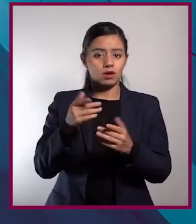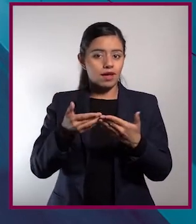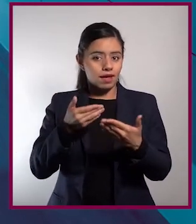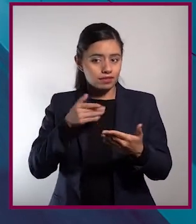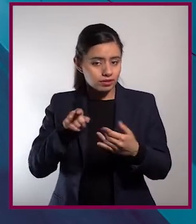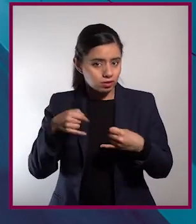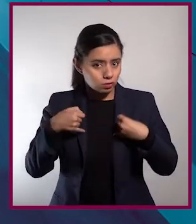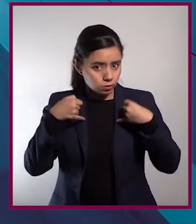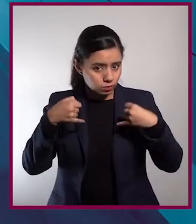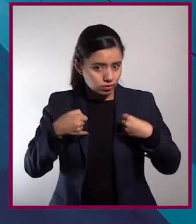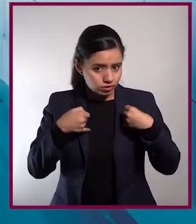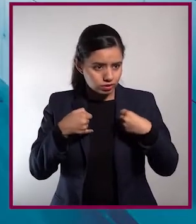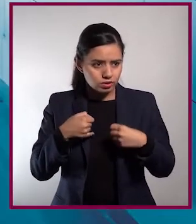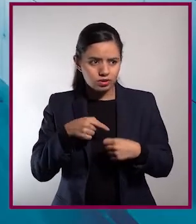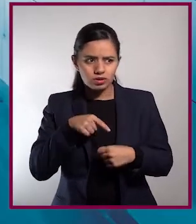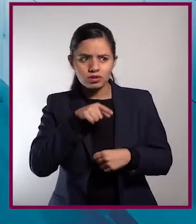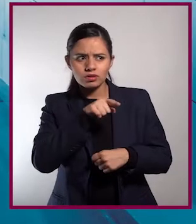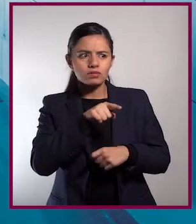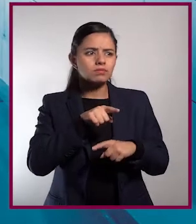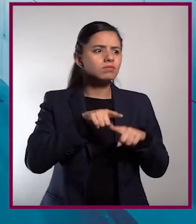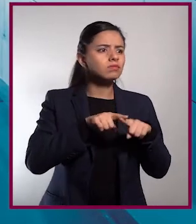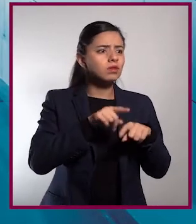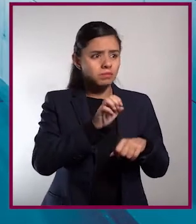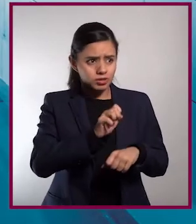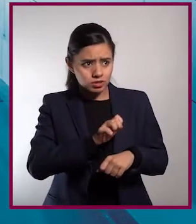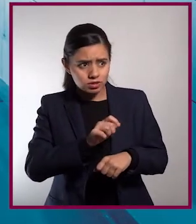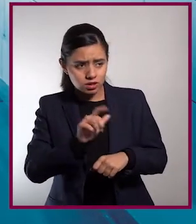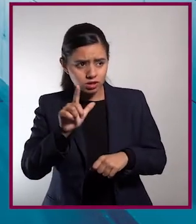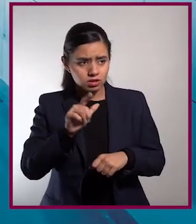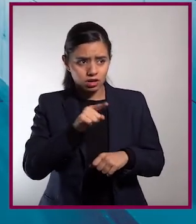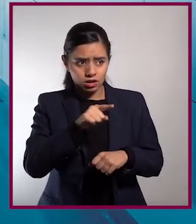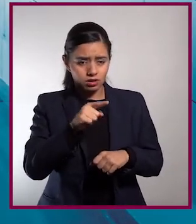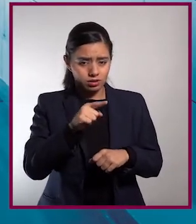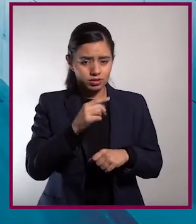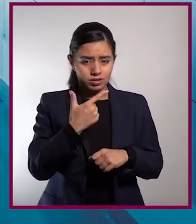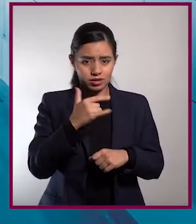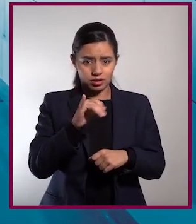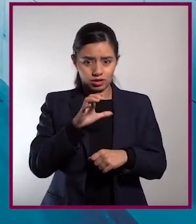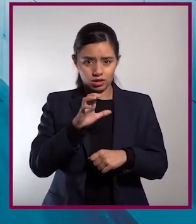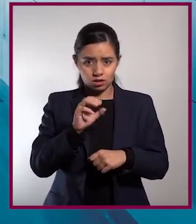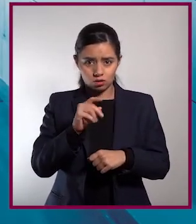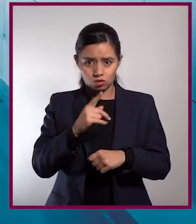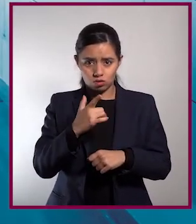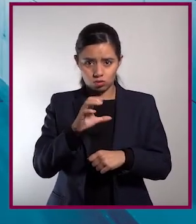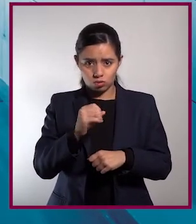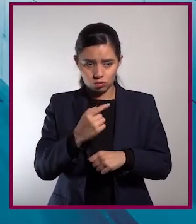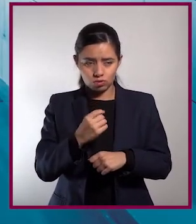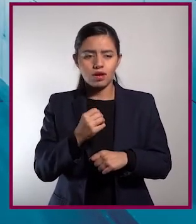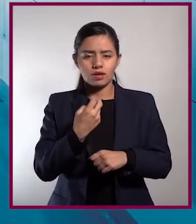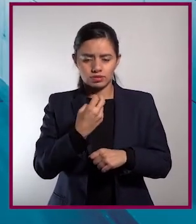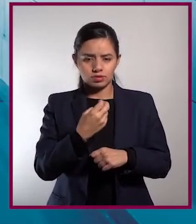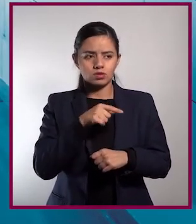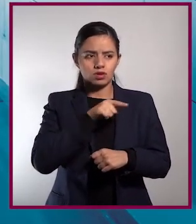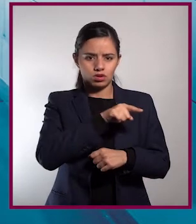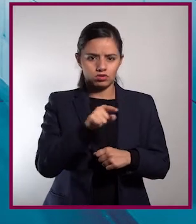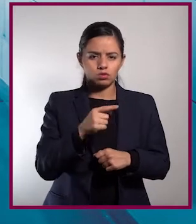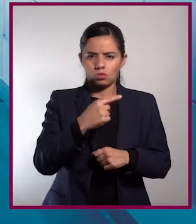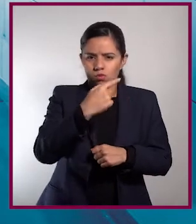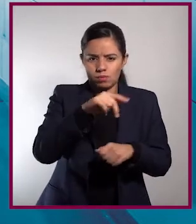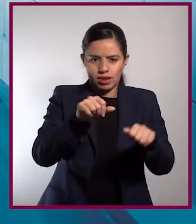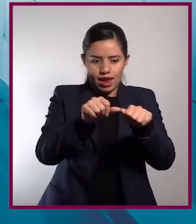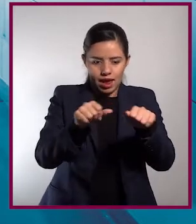que la adolescente se asegure de que será atendida por una o un especialista en ginecología. Las y los ginecólogos son